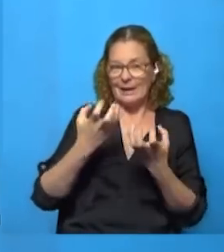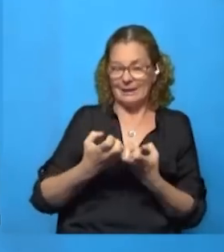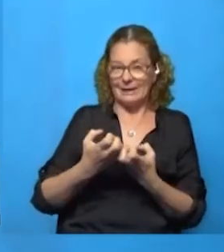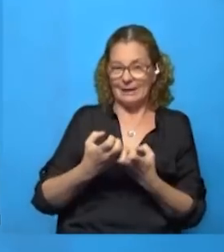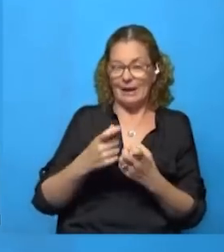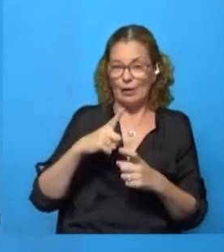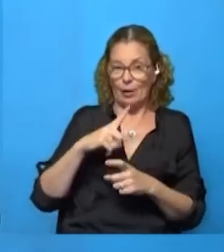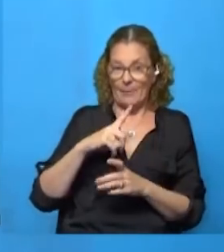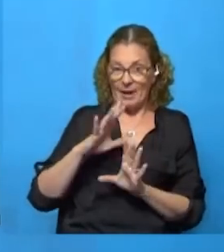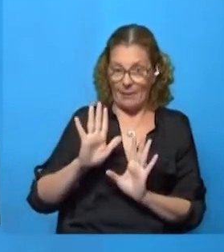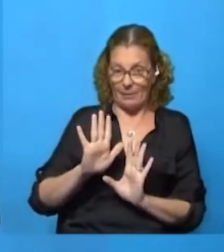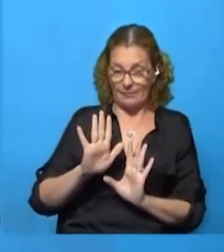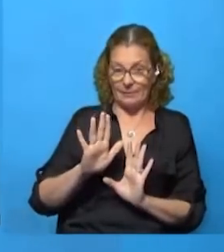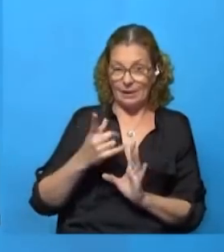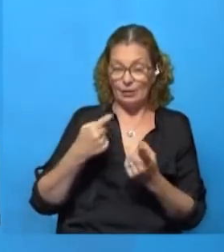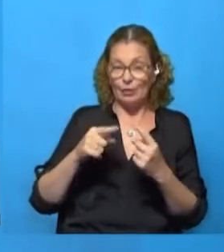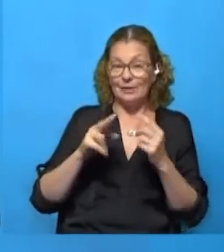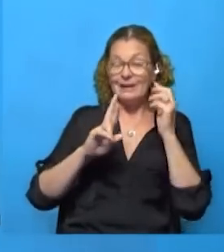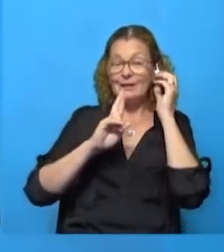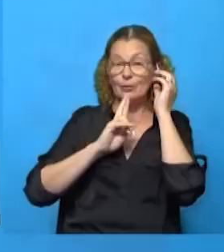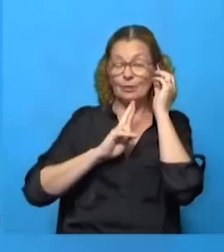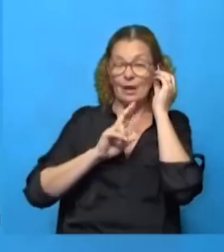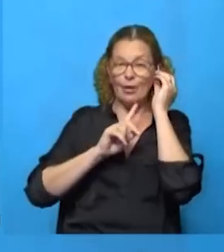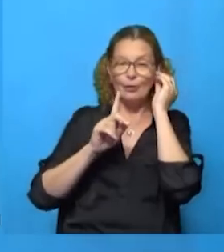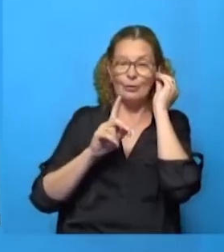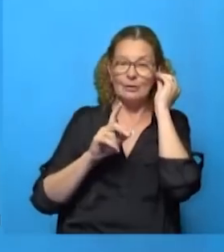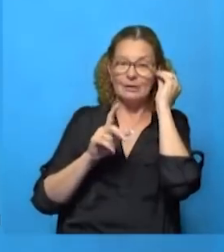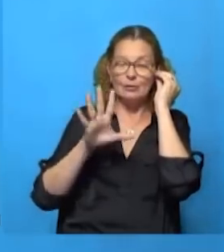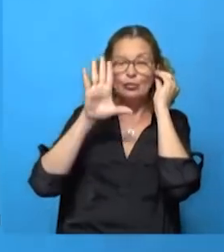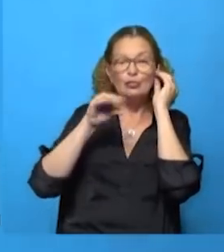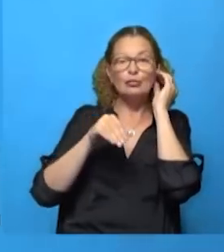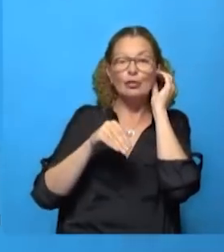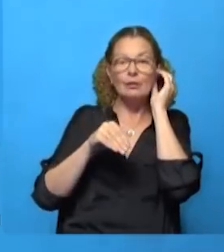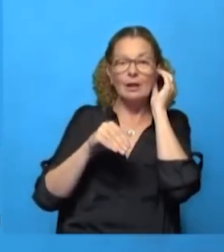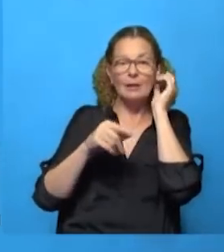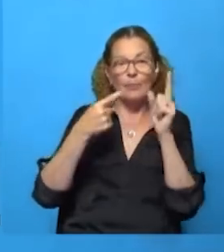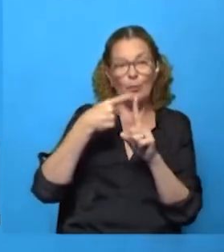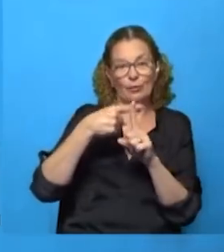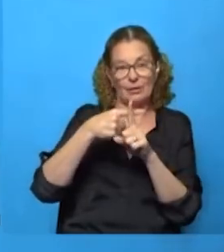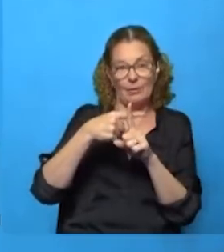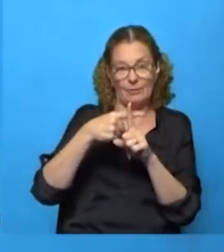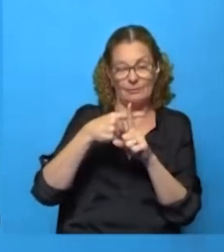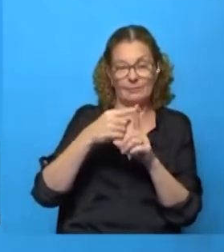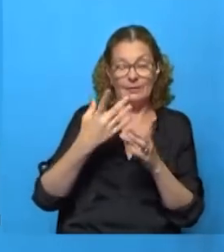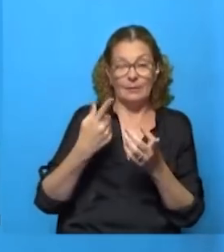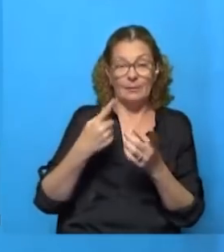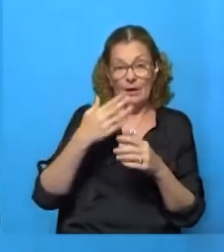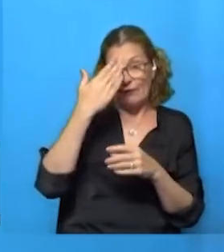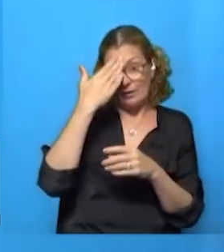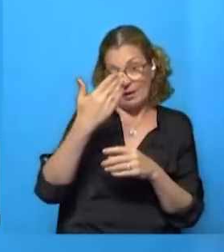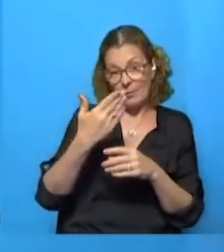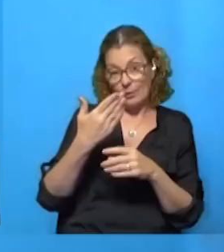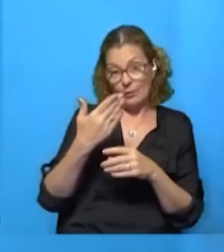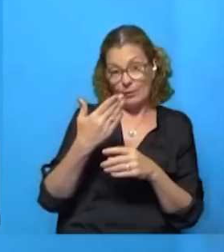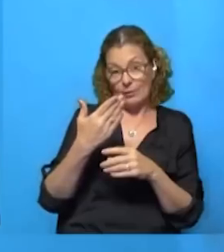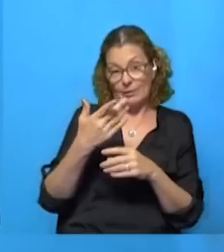y que esperaba por lo tanto el resultado no es totalmente positivo y para el frente amplio